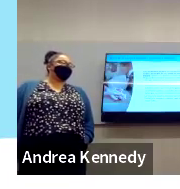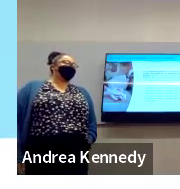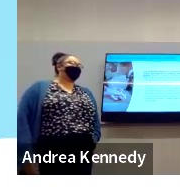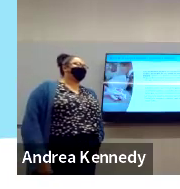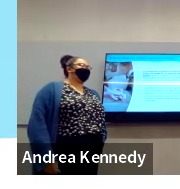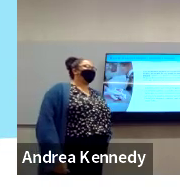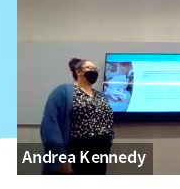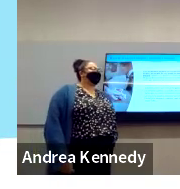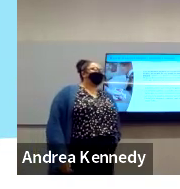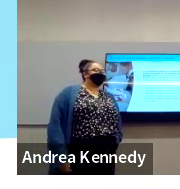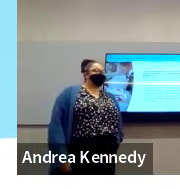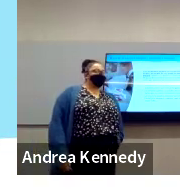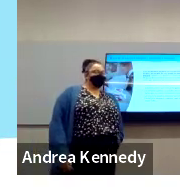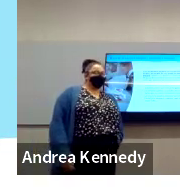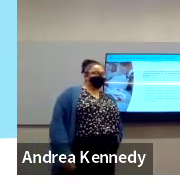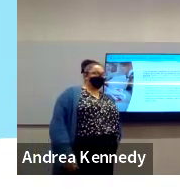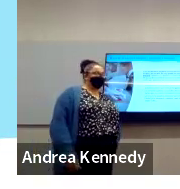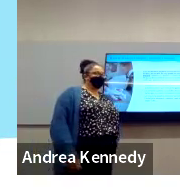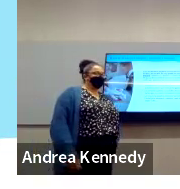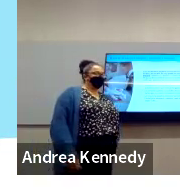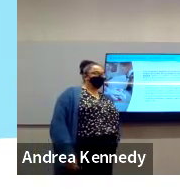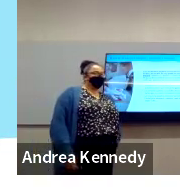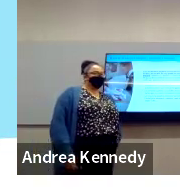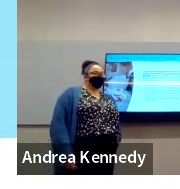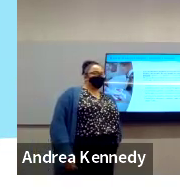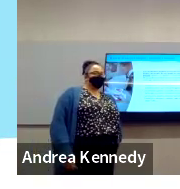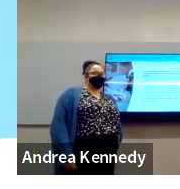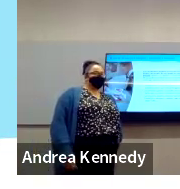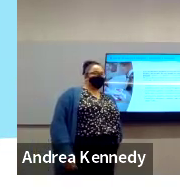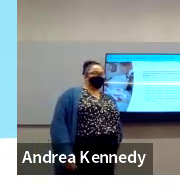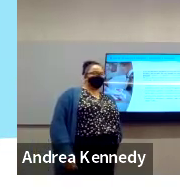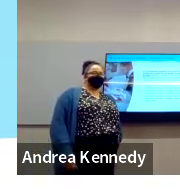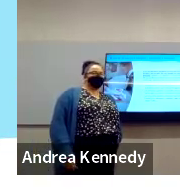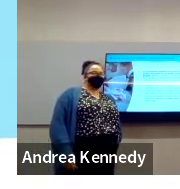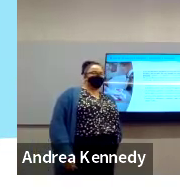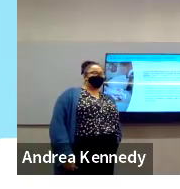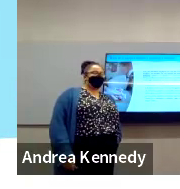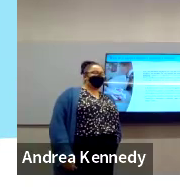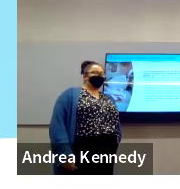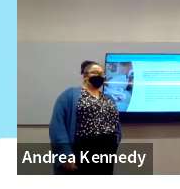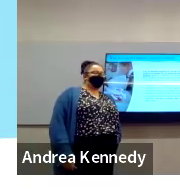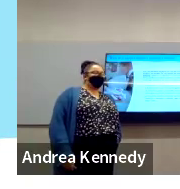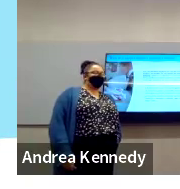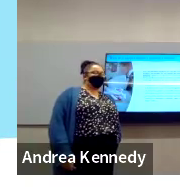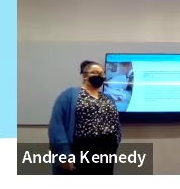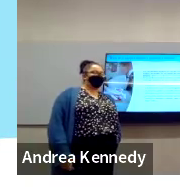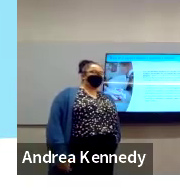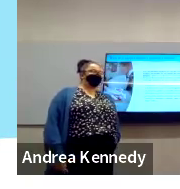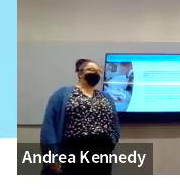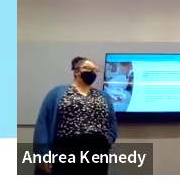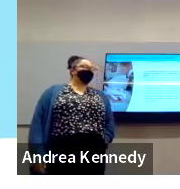ver el uso de los servicios públicos, y los inquilinos pueden presentar una petición si el propietario